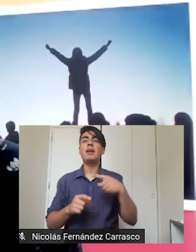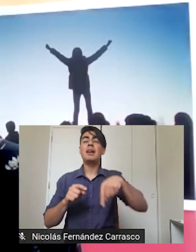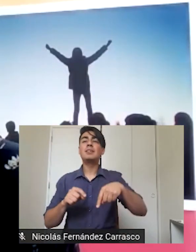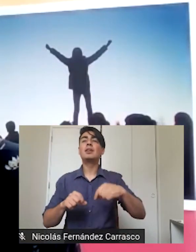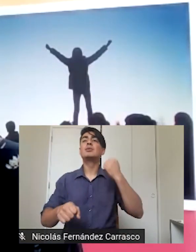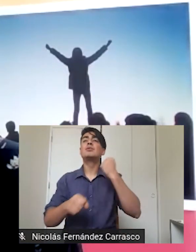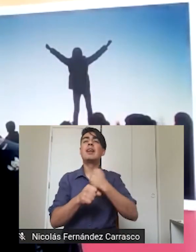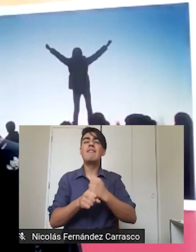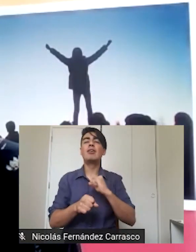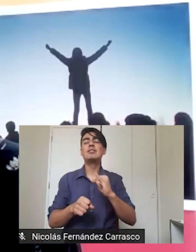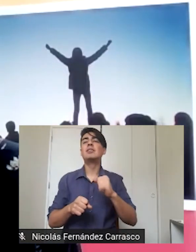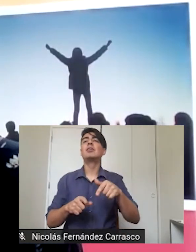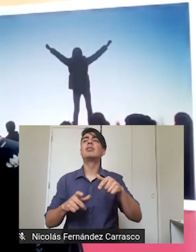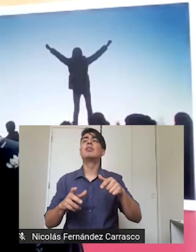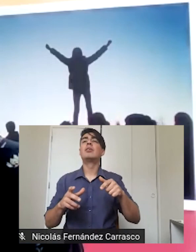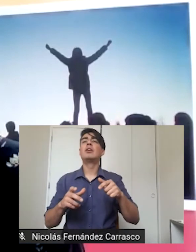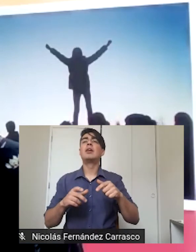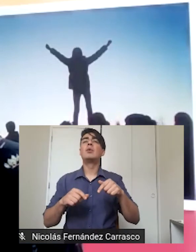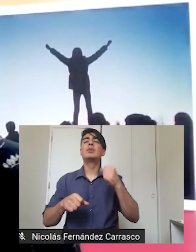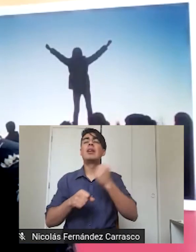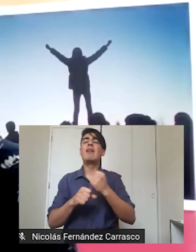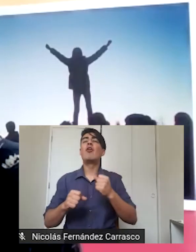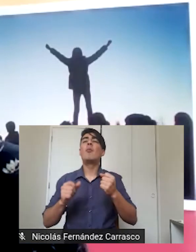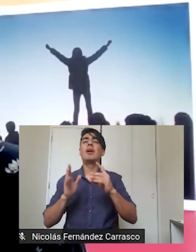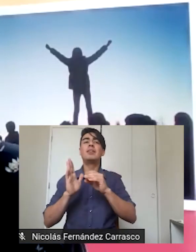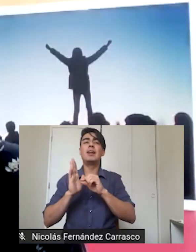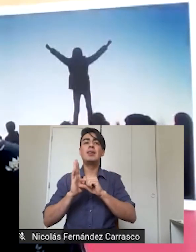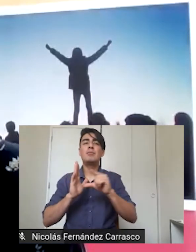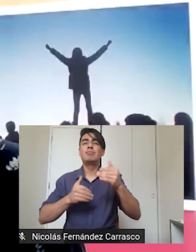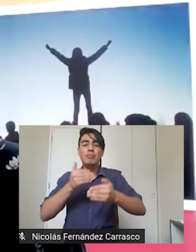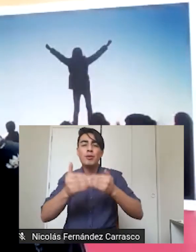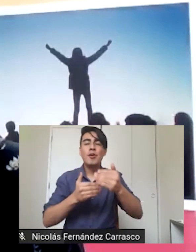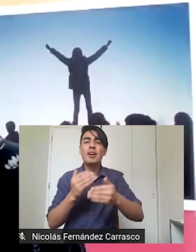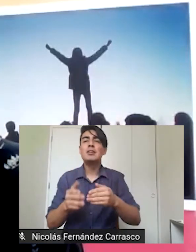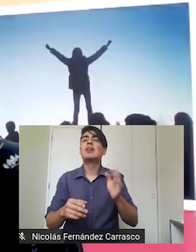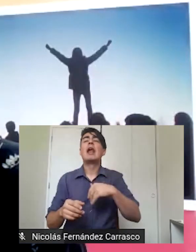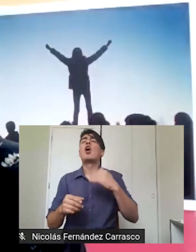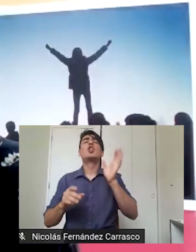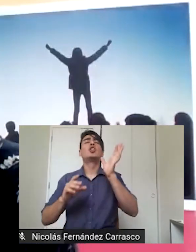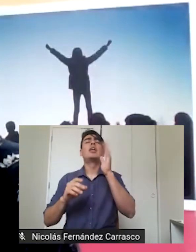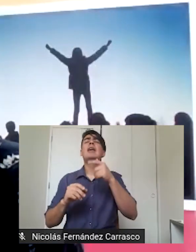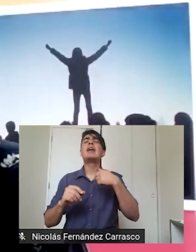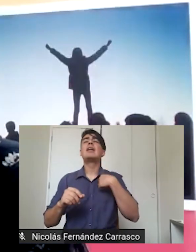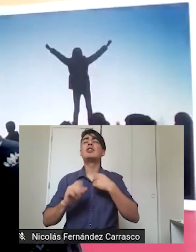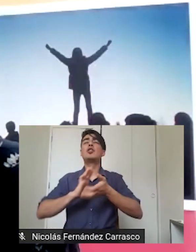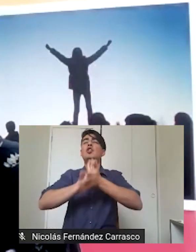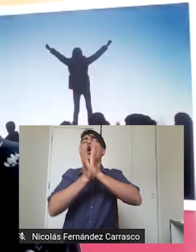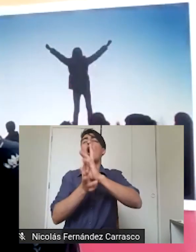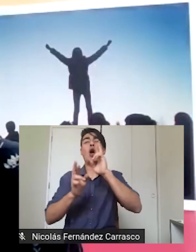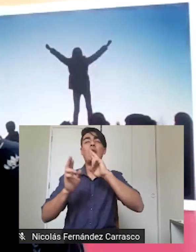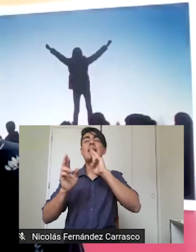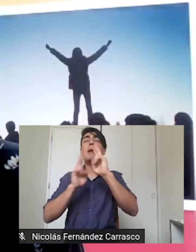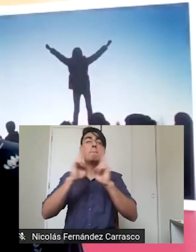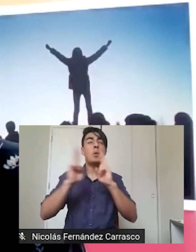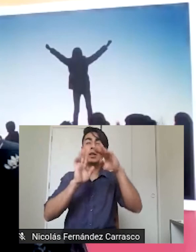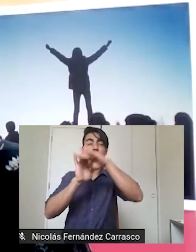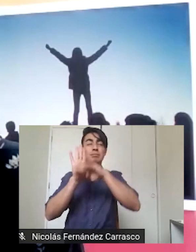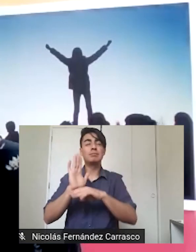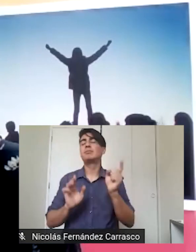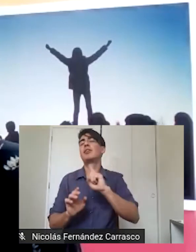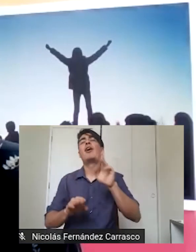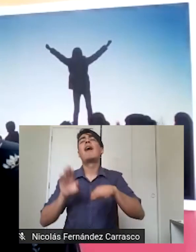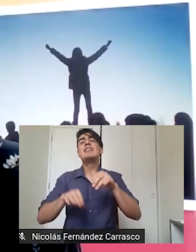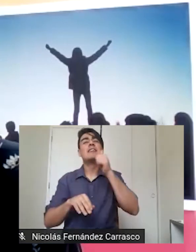nuestra actitud es reflexionar juntos y así es como podemos